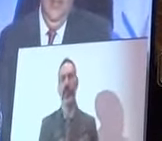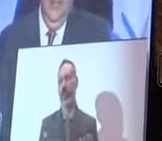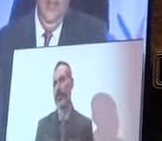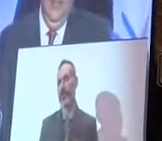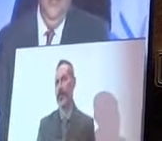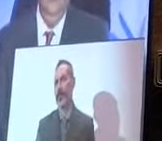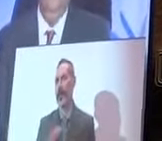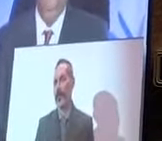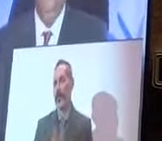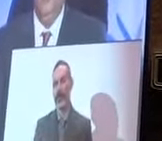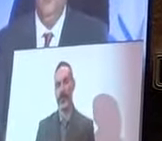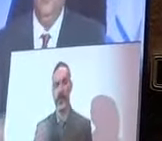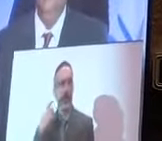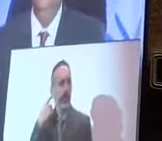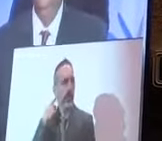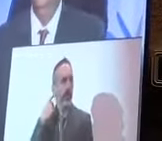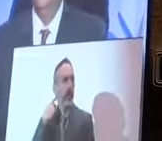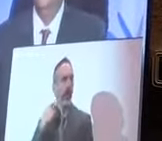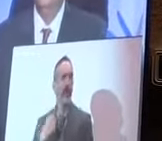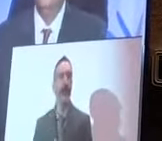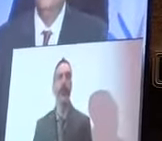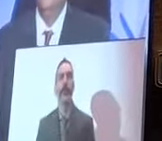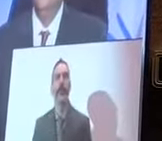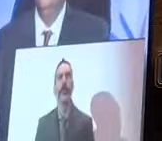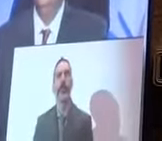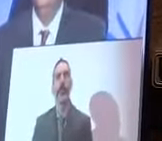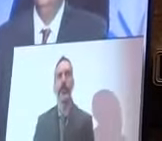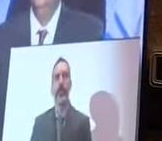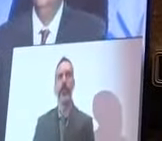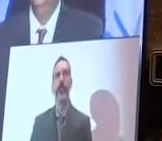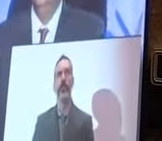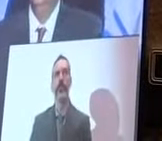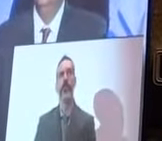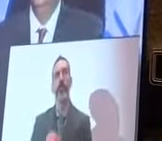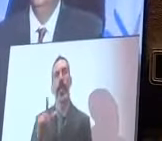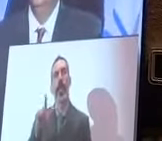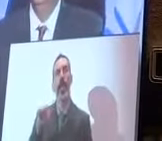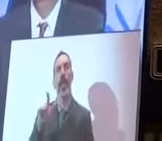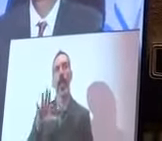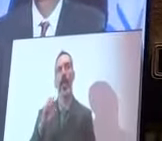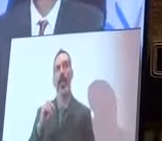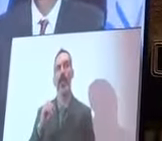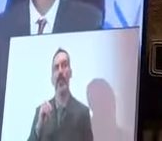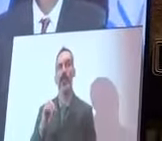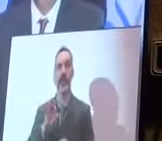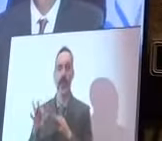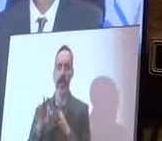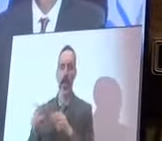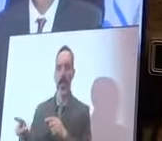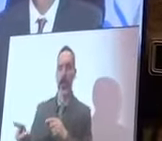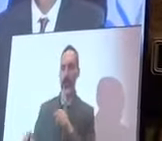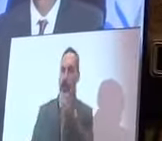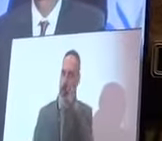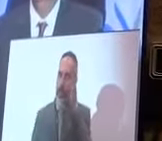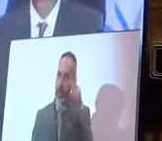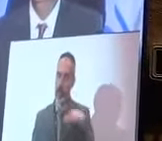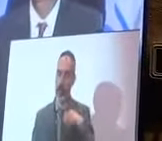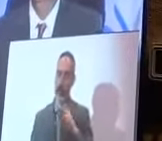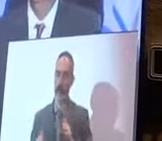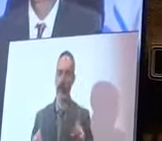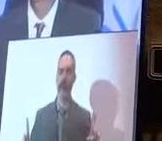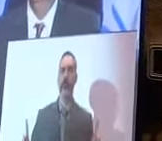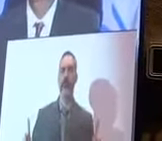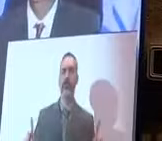en esa referencia de amistad, él en su ruta y yo en la mía. Y bueno, le